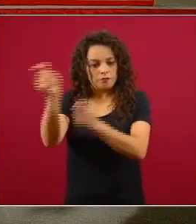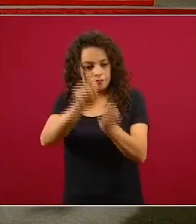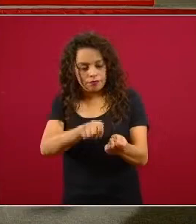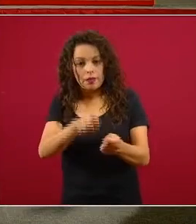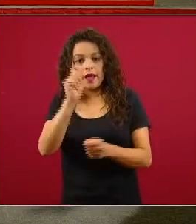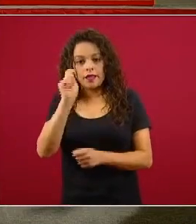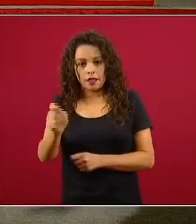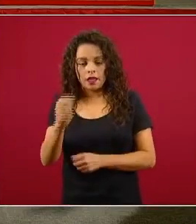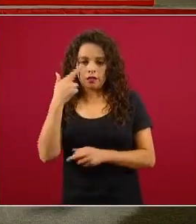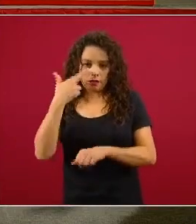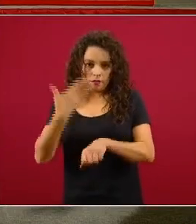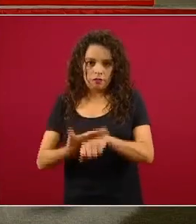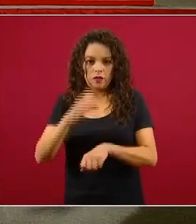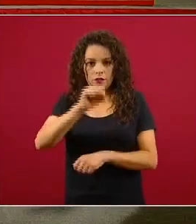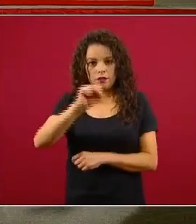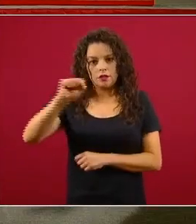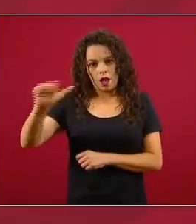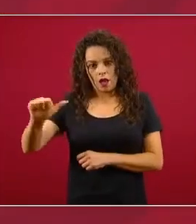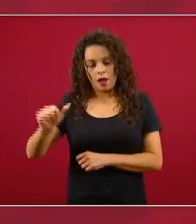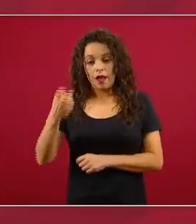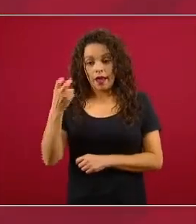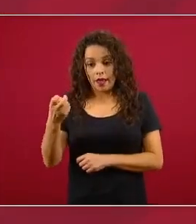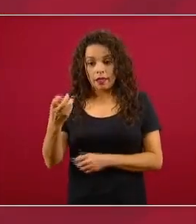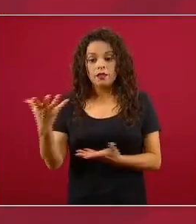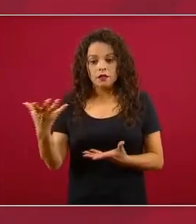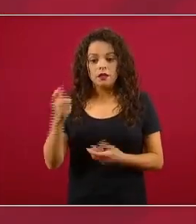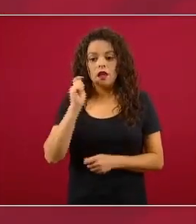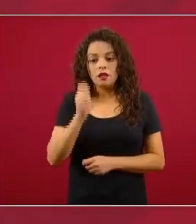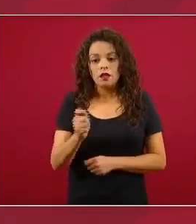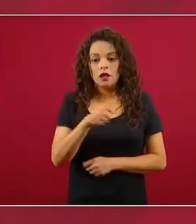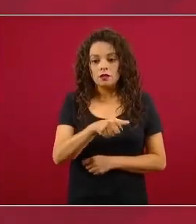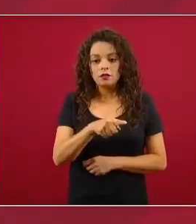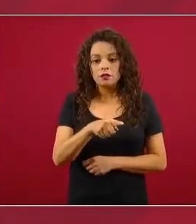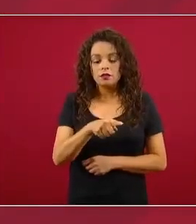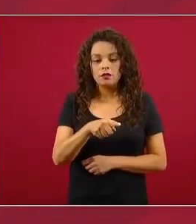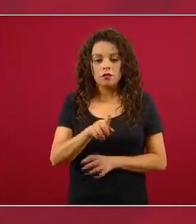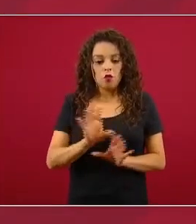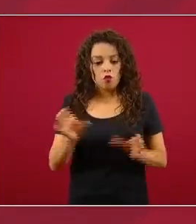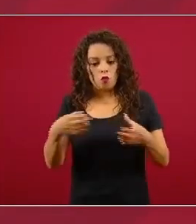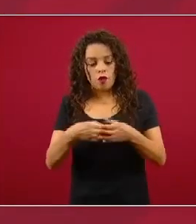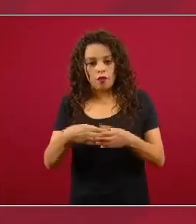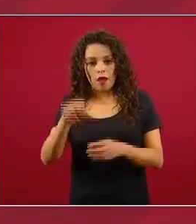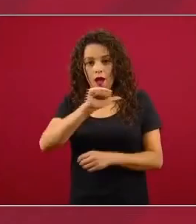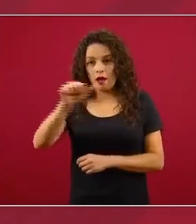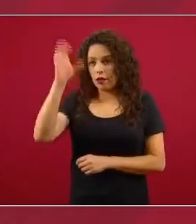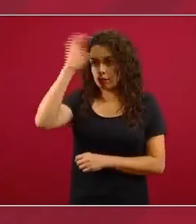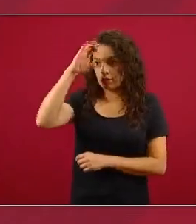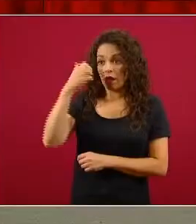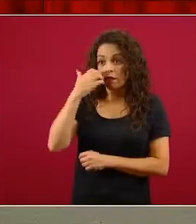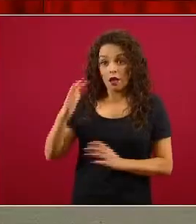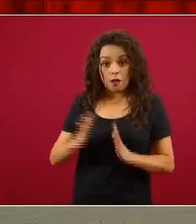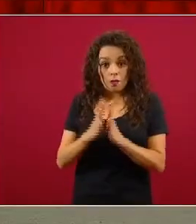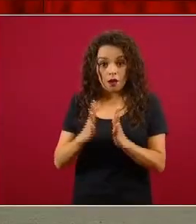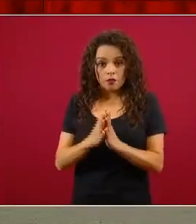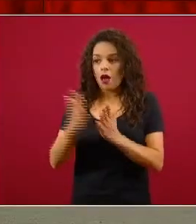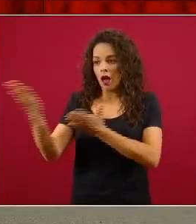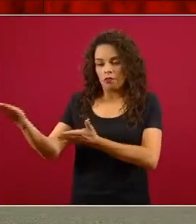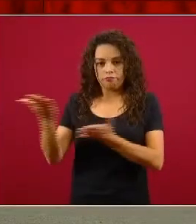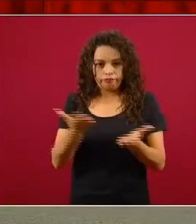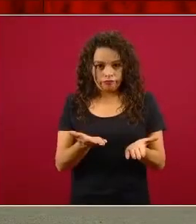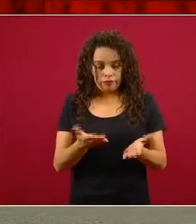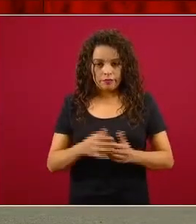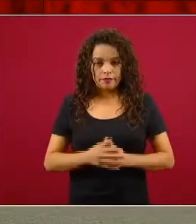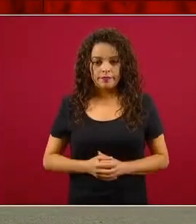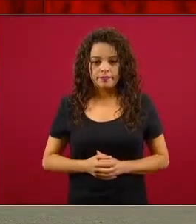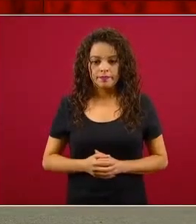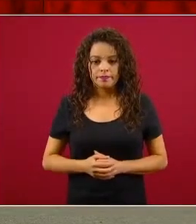Salud, y desde Salud se organiza a las comunidades científicas que quisieran participar en ello.